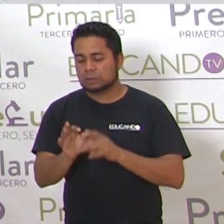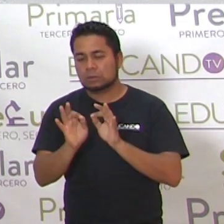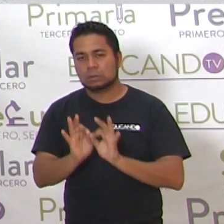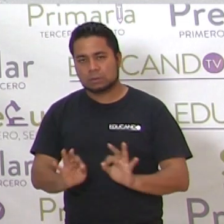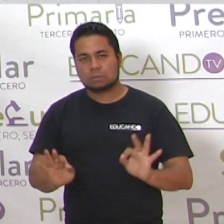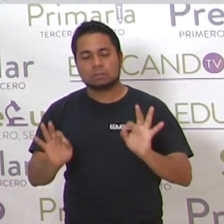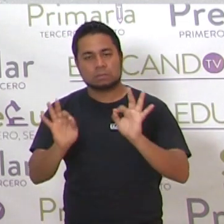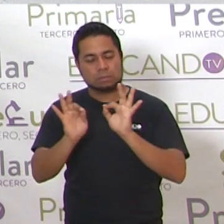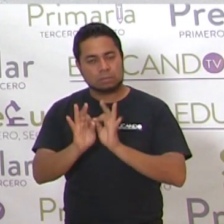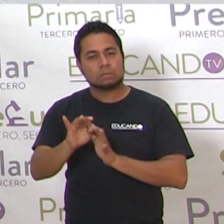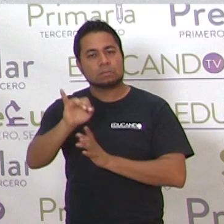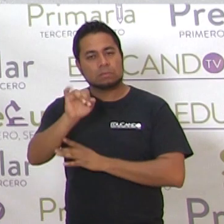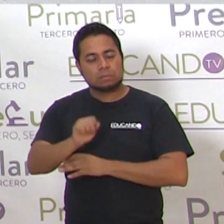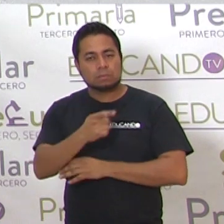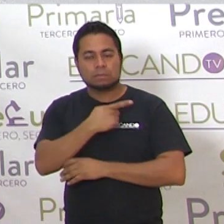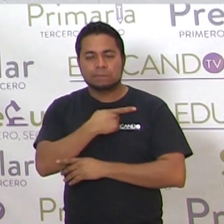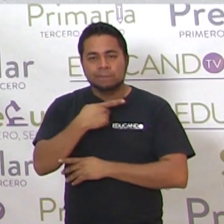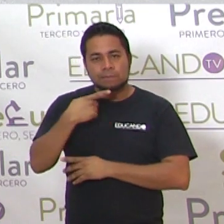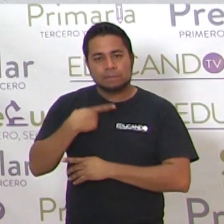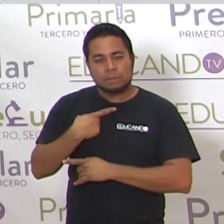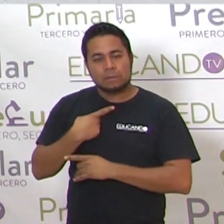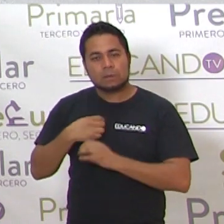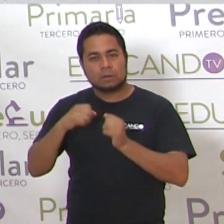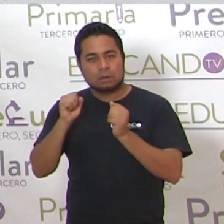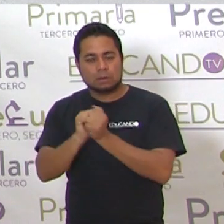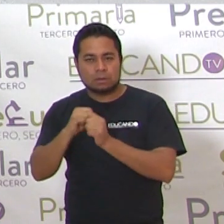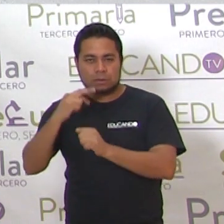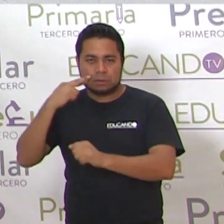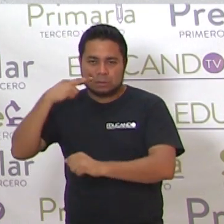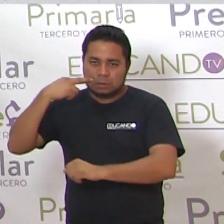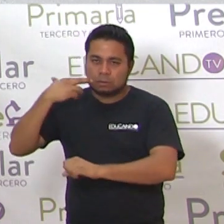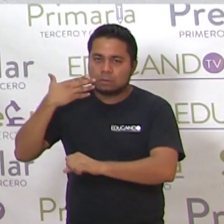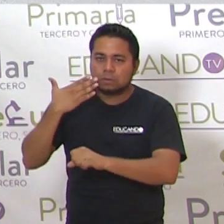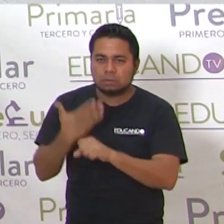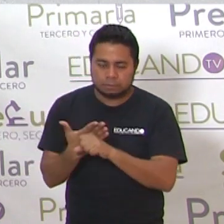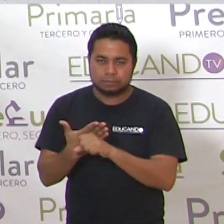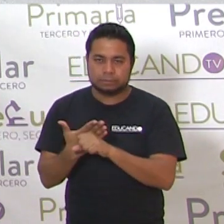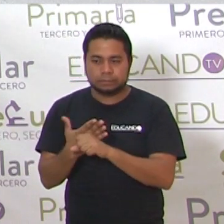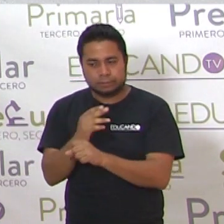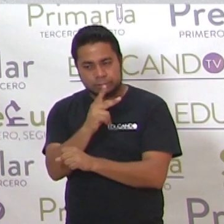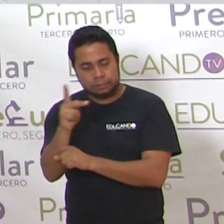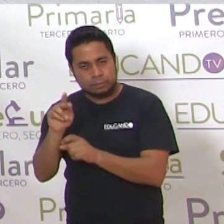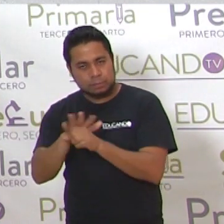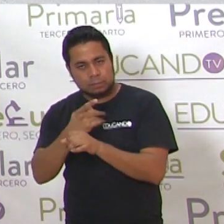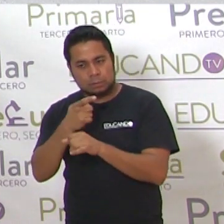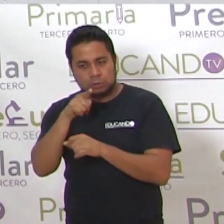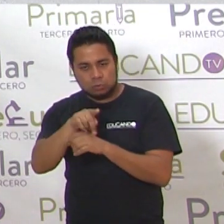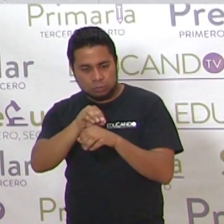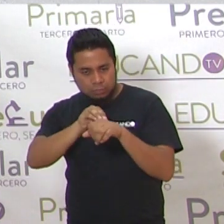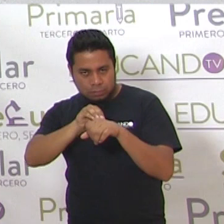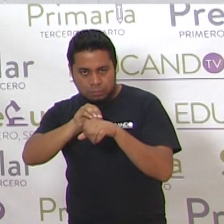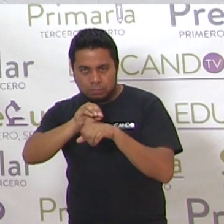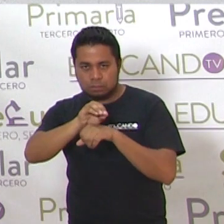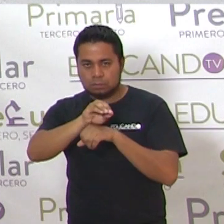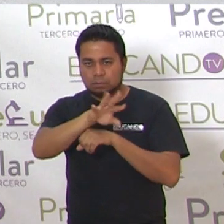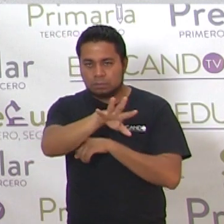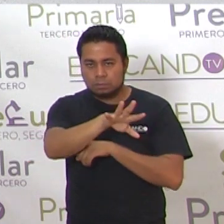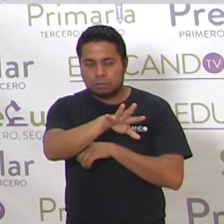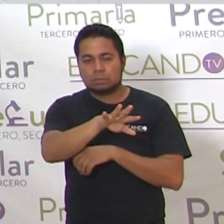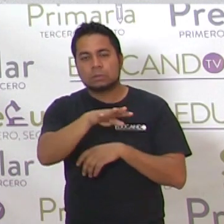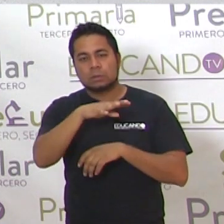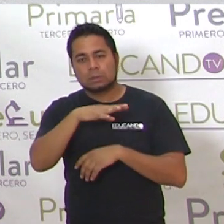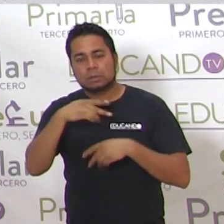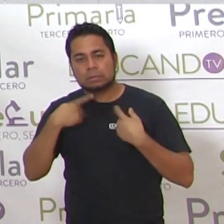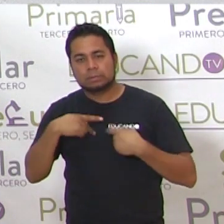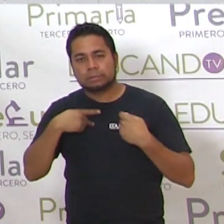importante debes de hacerlo con mucha responsabilidad porque el mensaje que está enviando lo está viendo